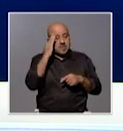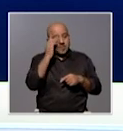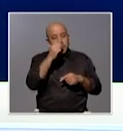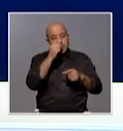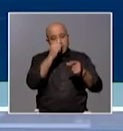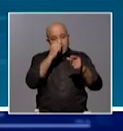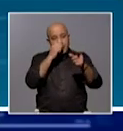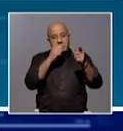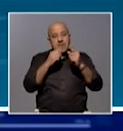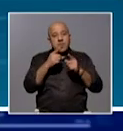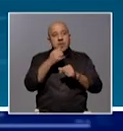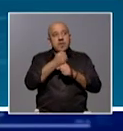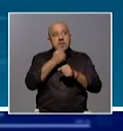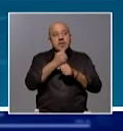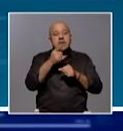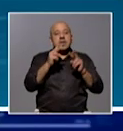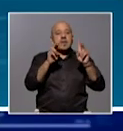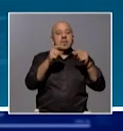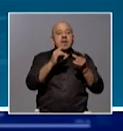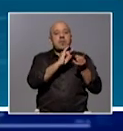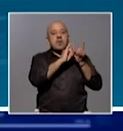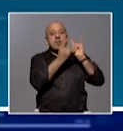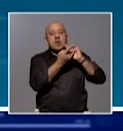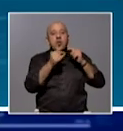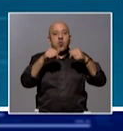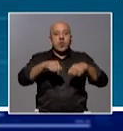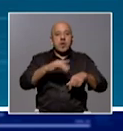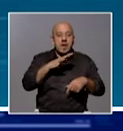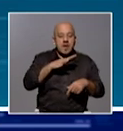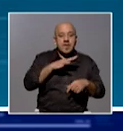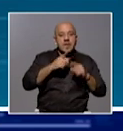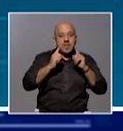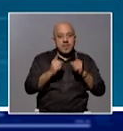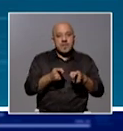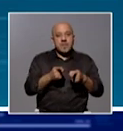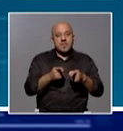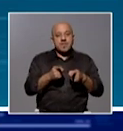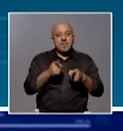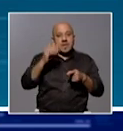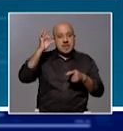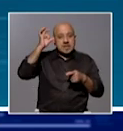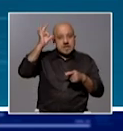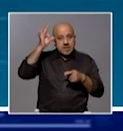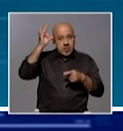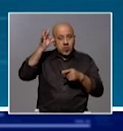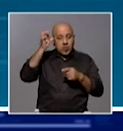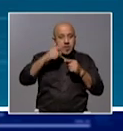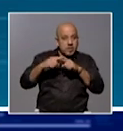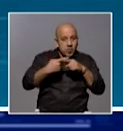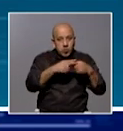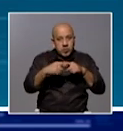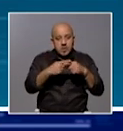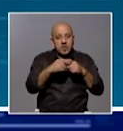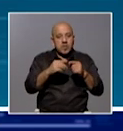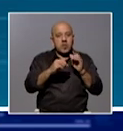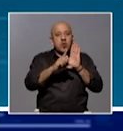trabajado especialmente se ha especializado en la labor parlamentaria hoy tenemos al mismo tiempo al senado discutiendo el